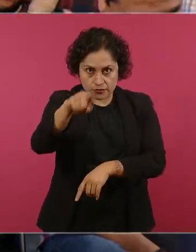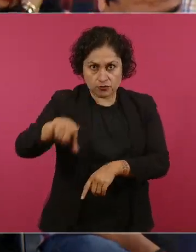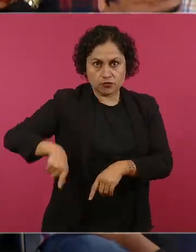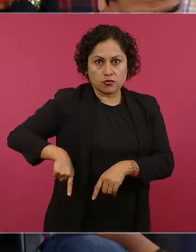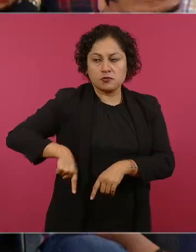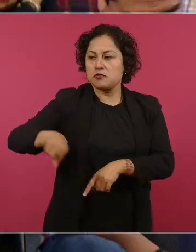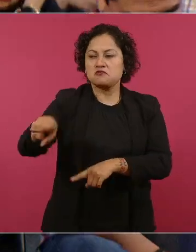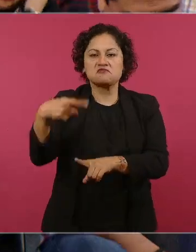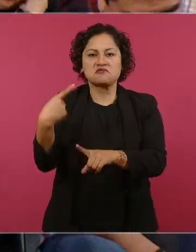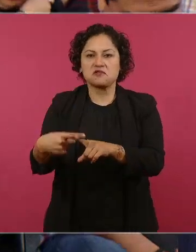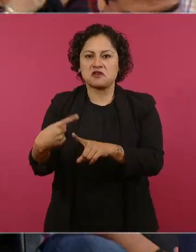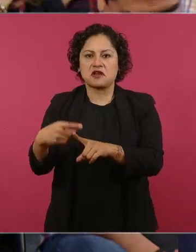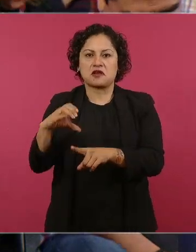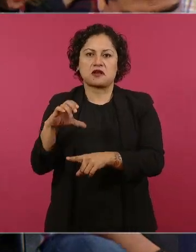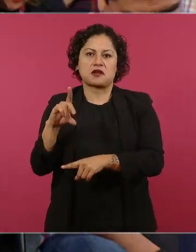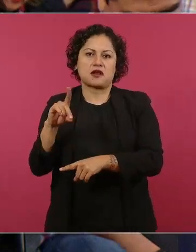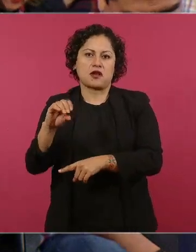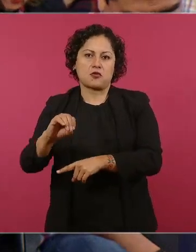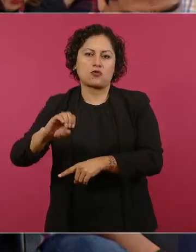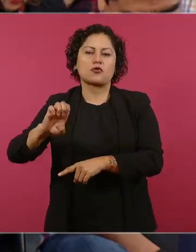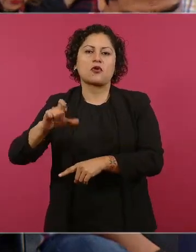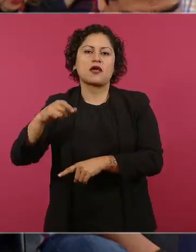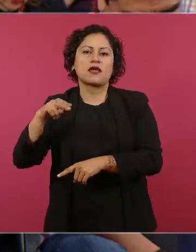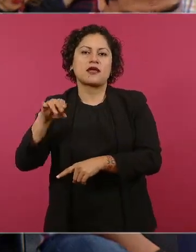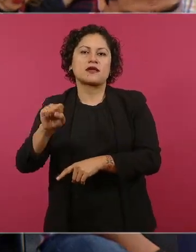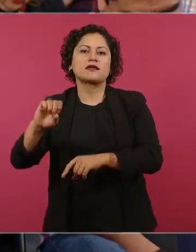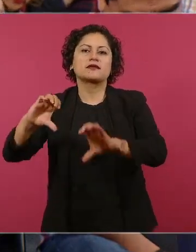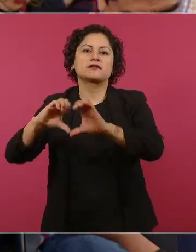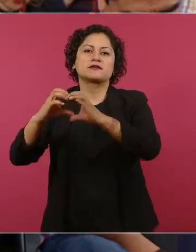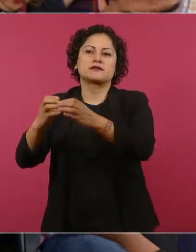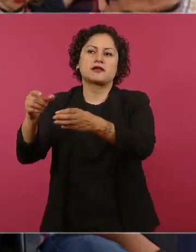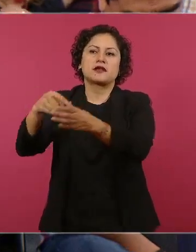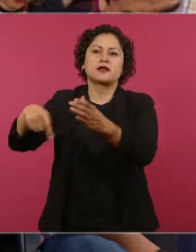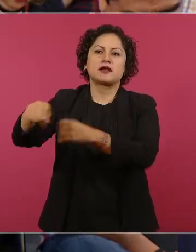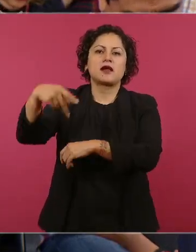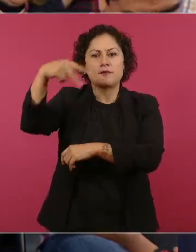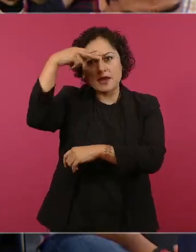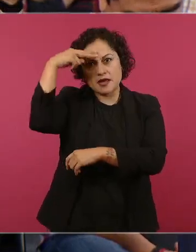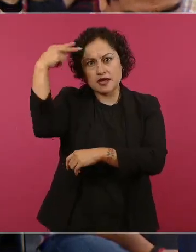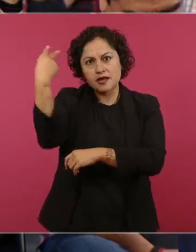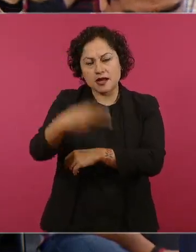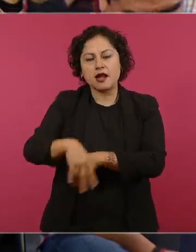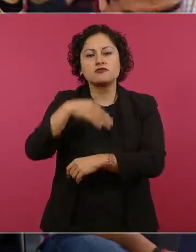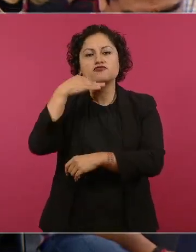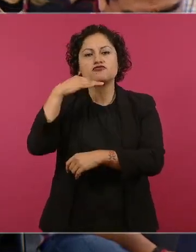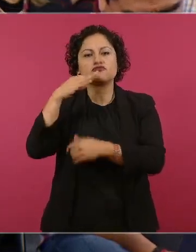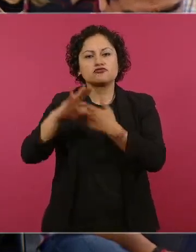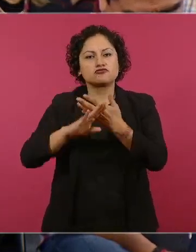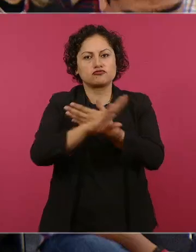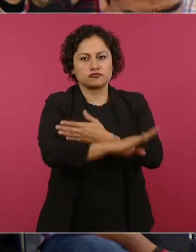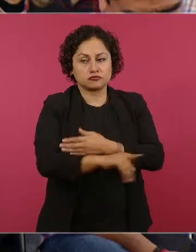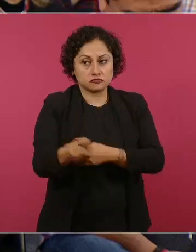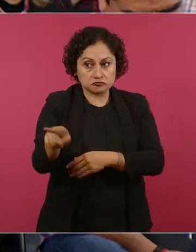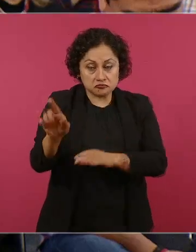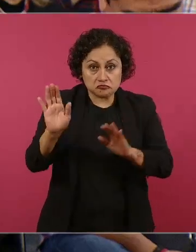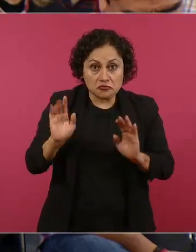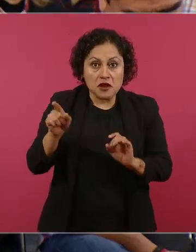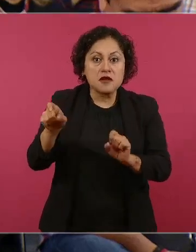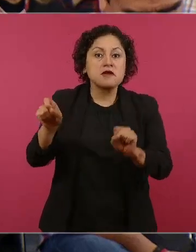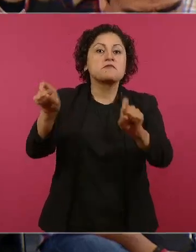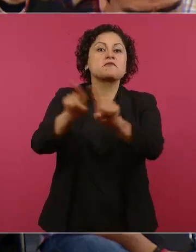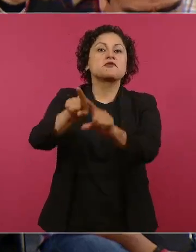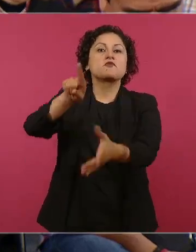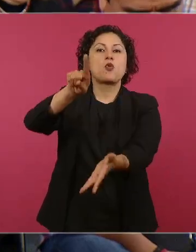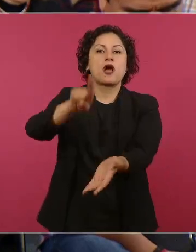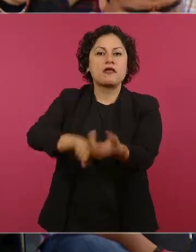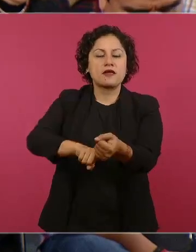X González Guajardo, Mexicanos contra la Corrupción e Impunidad, que tiene una vía mediática y al mismo tiempo tiene una vía jurídica, que